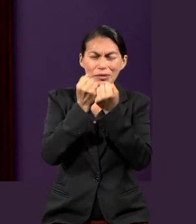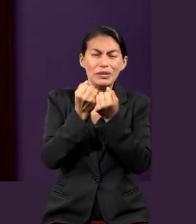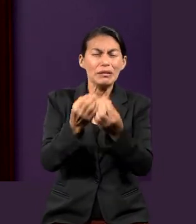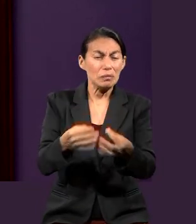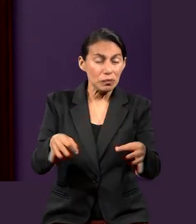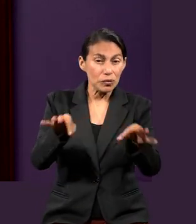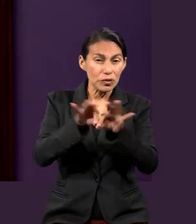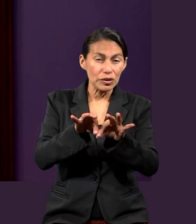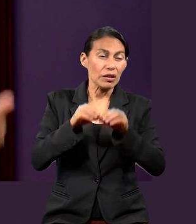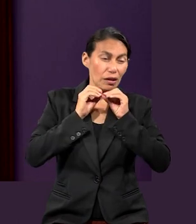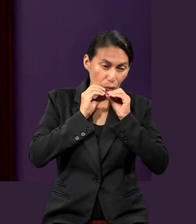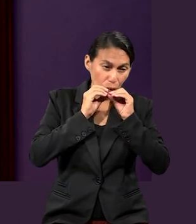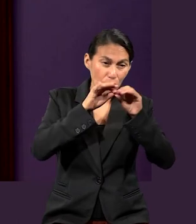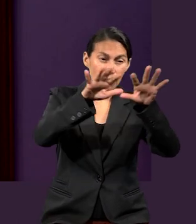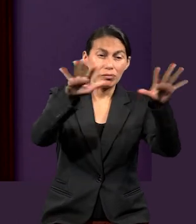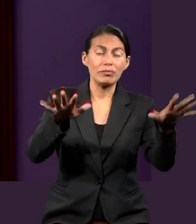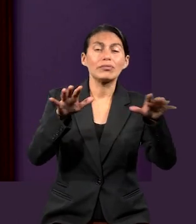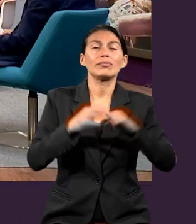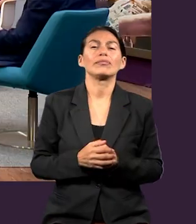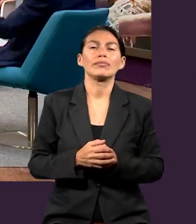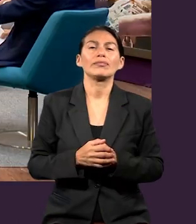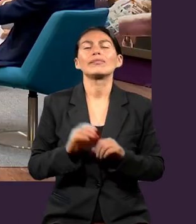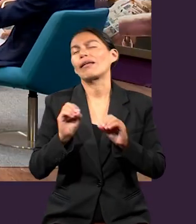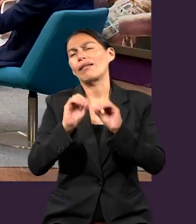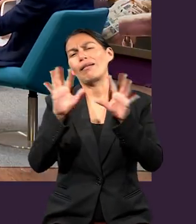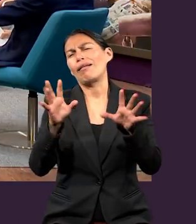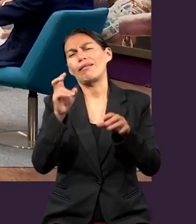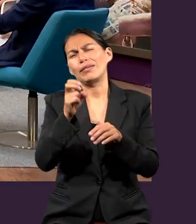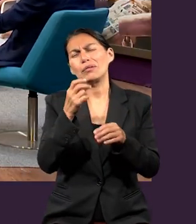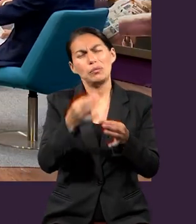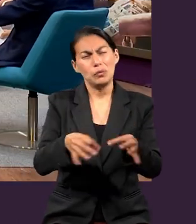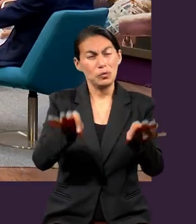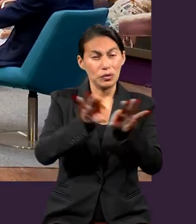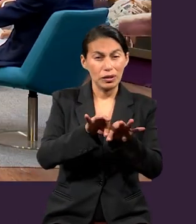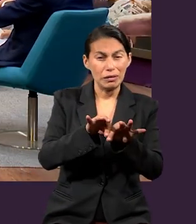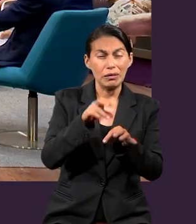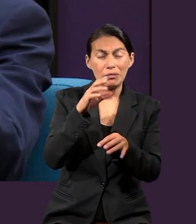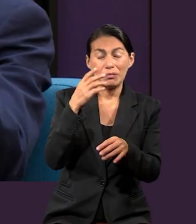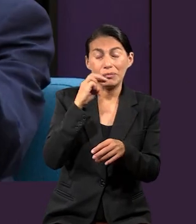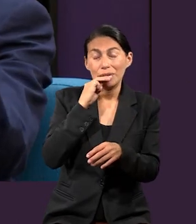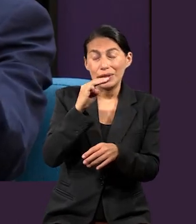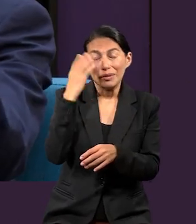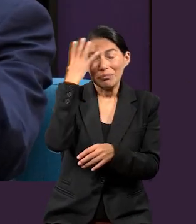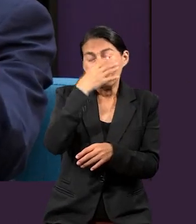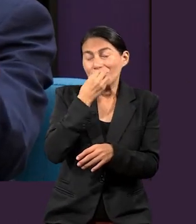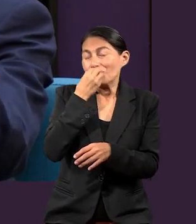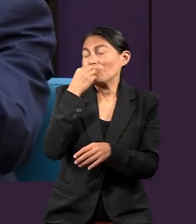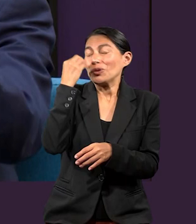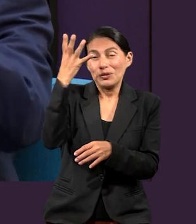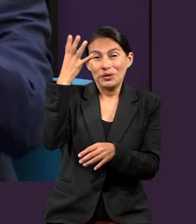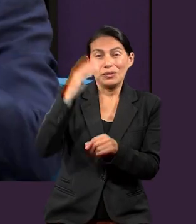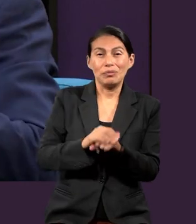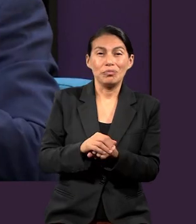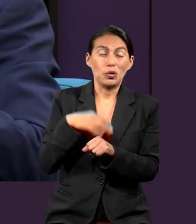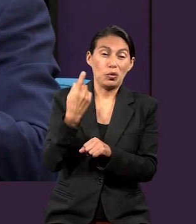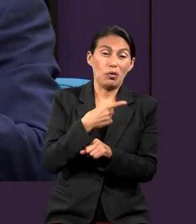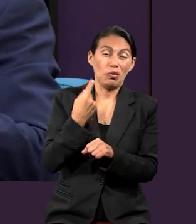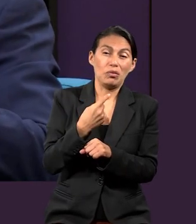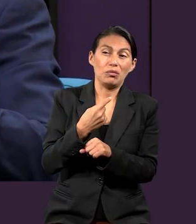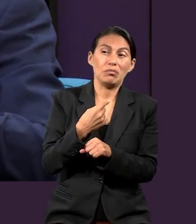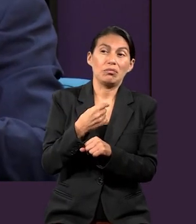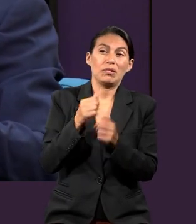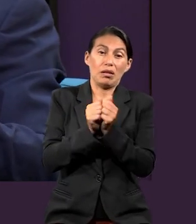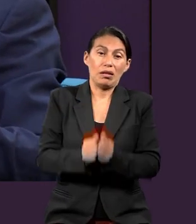que nosotros tenemos para compartir hacia los demás. Claro, y eso es importante, ¿no? Porque es un mensaje tan lindo que si nos lo quedamos,